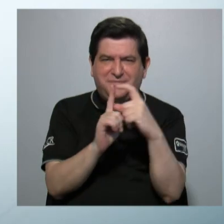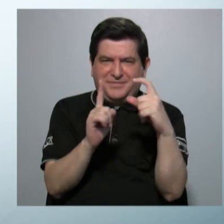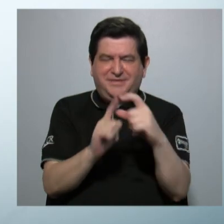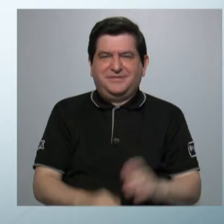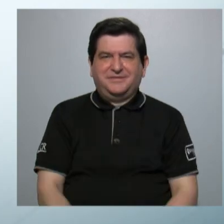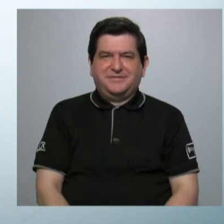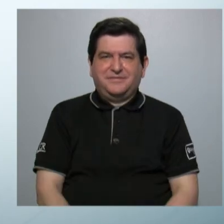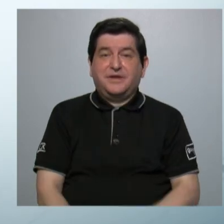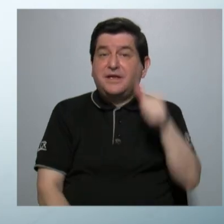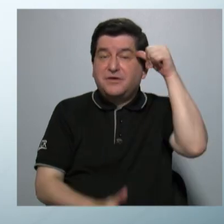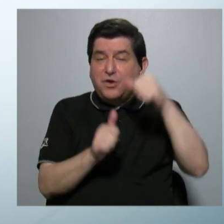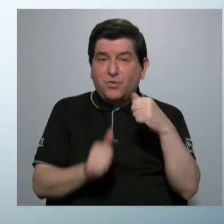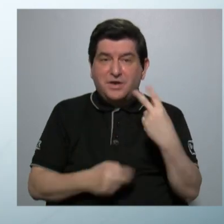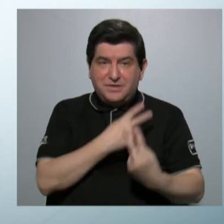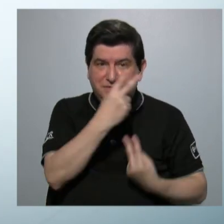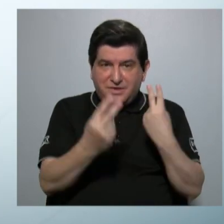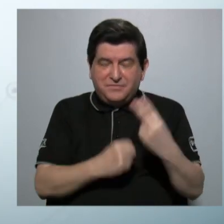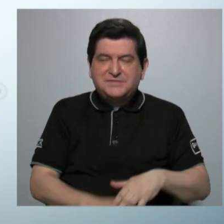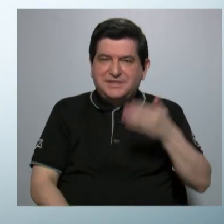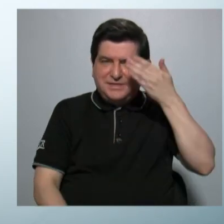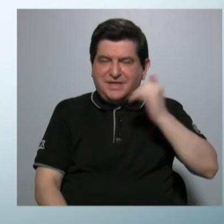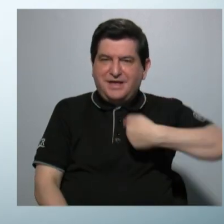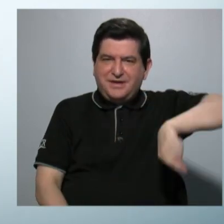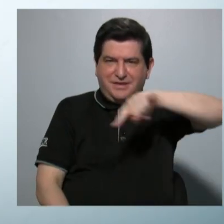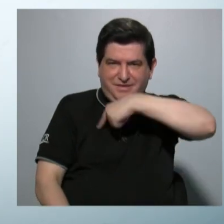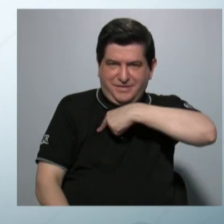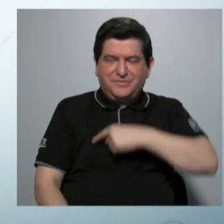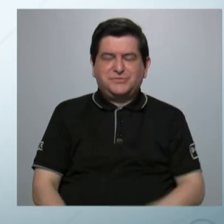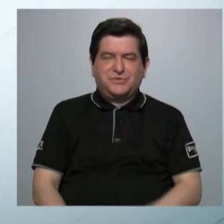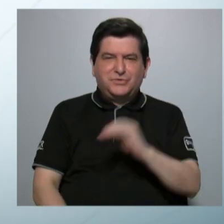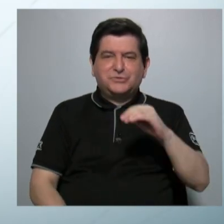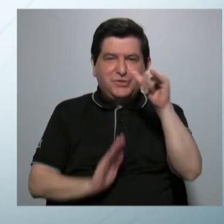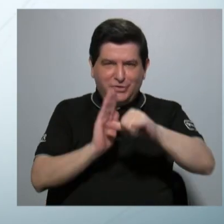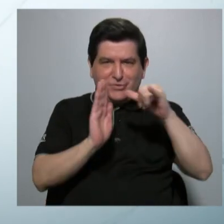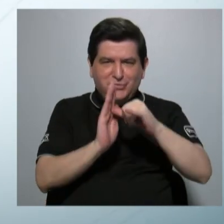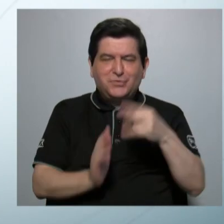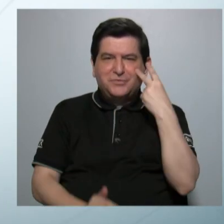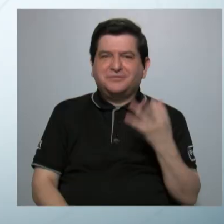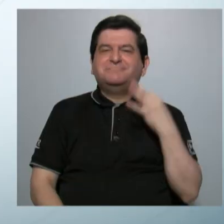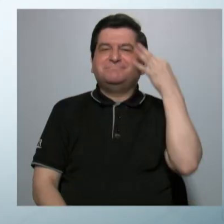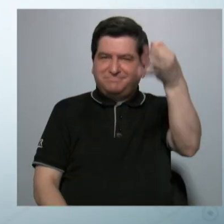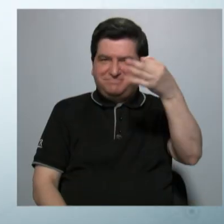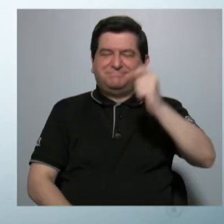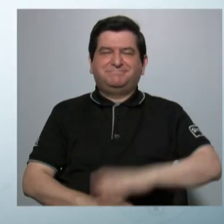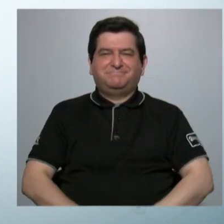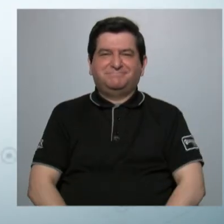más palabras. No olviden visitar nuestras páginas de Facebook y YouTube. Hasta la próxima.